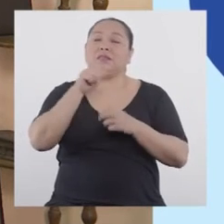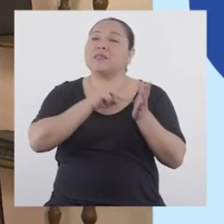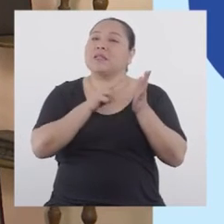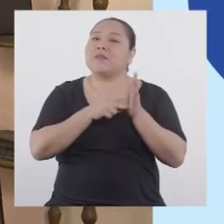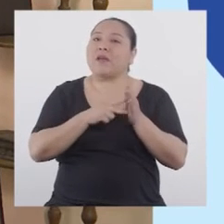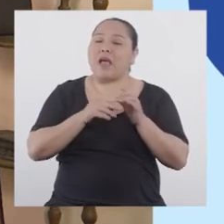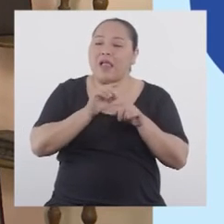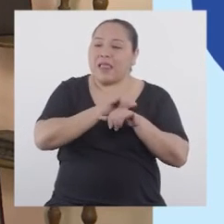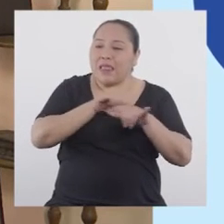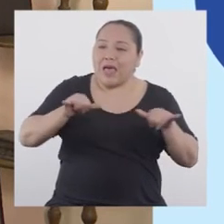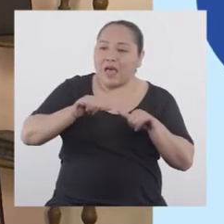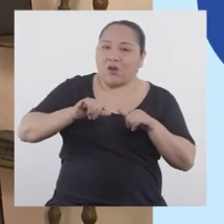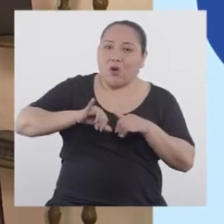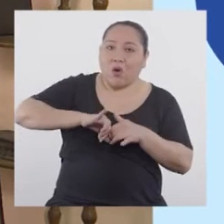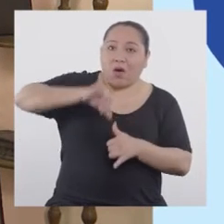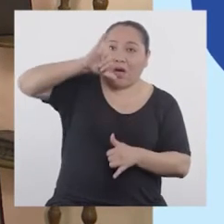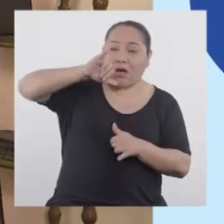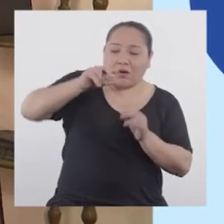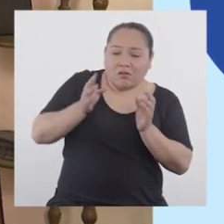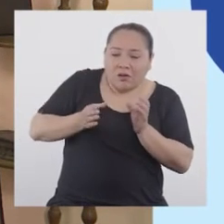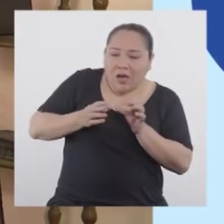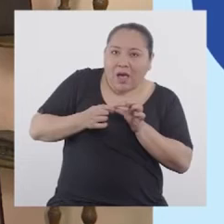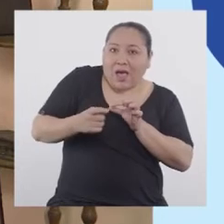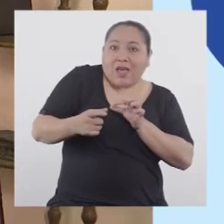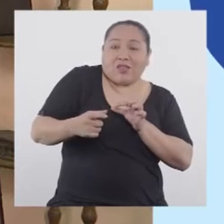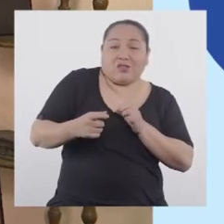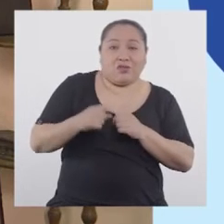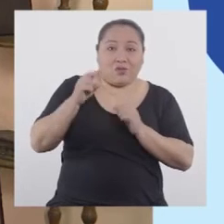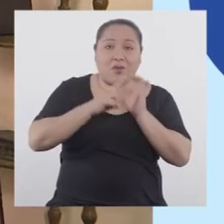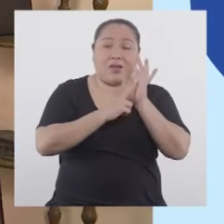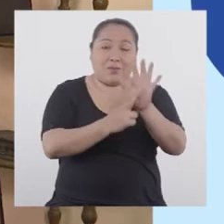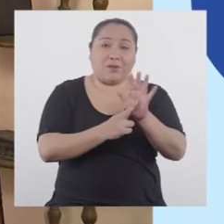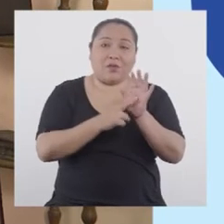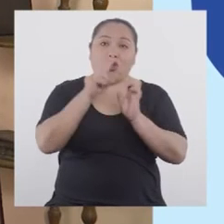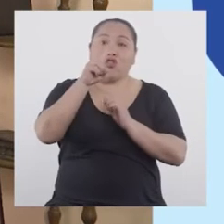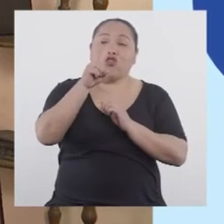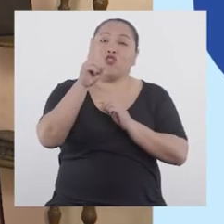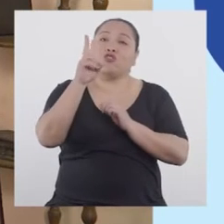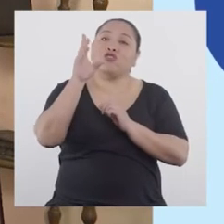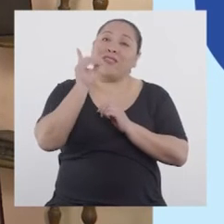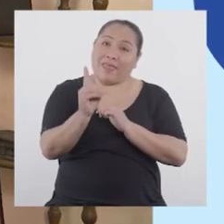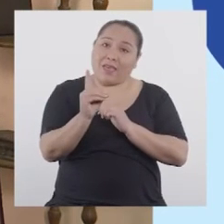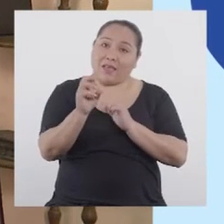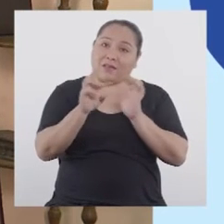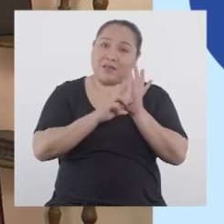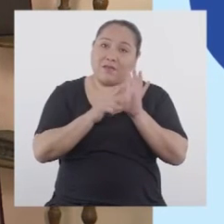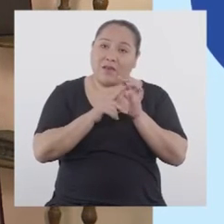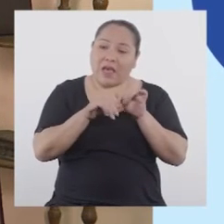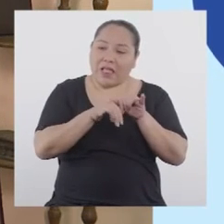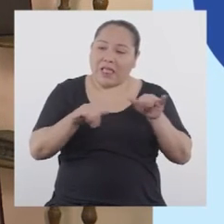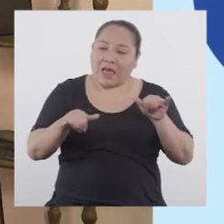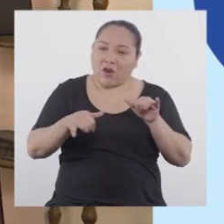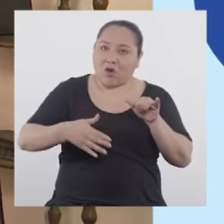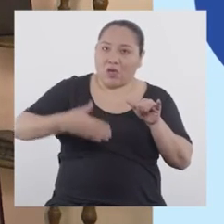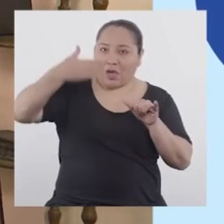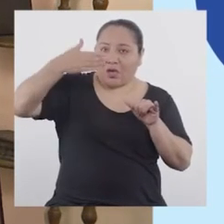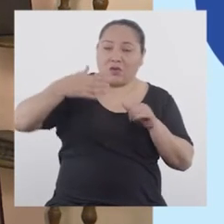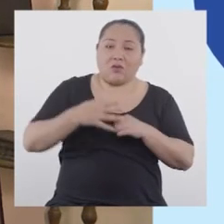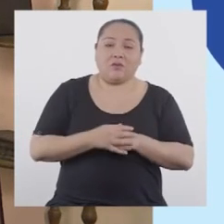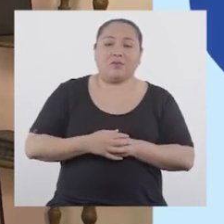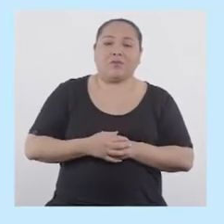decir, largo, ancho y altura. Una representación en 2D sería solo largo y